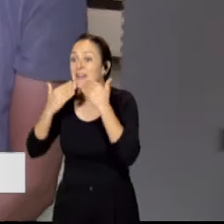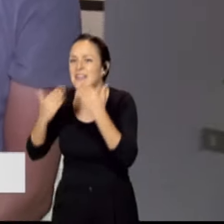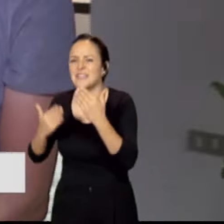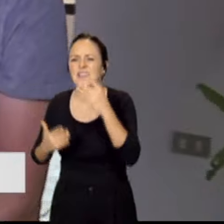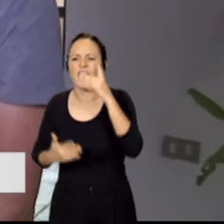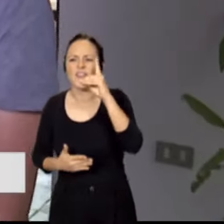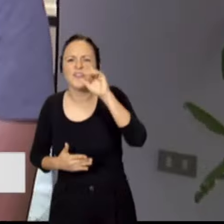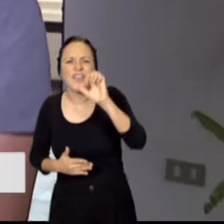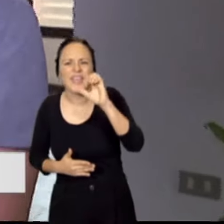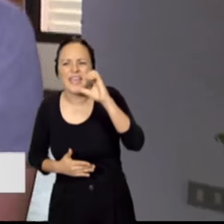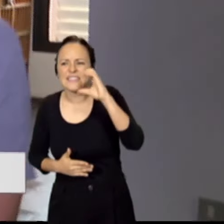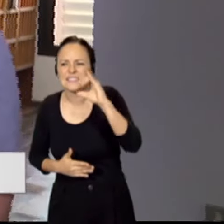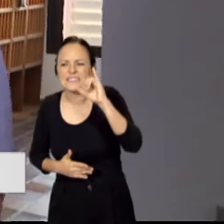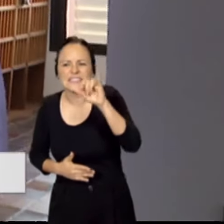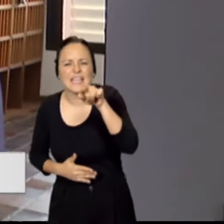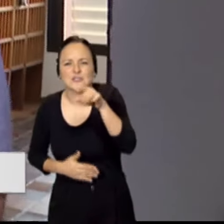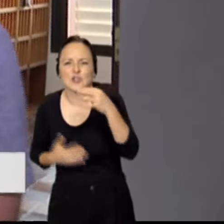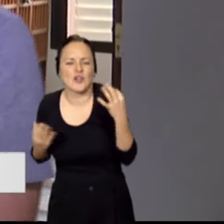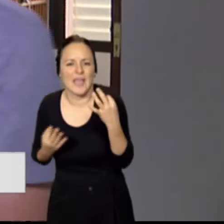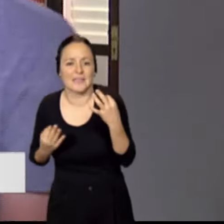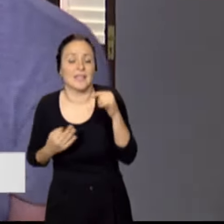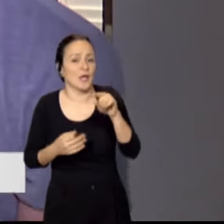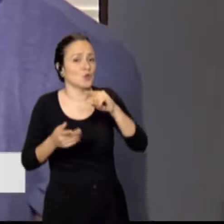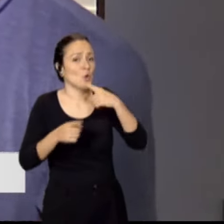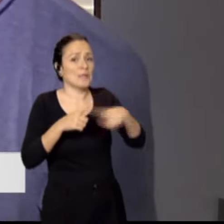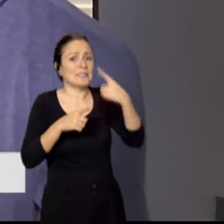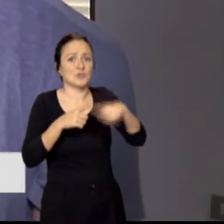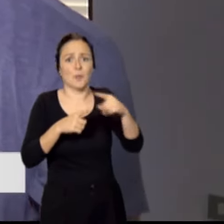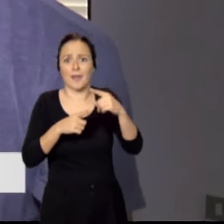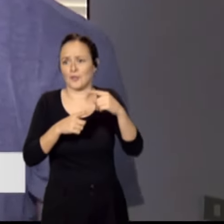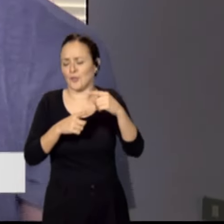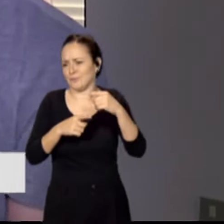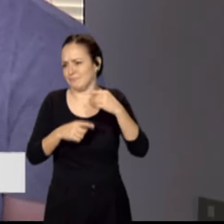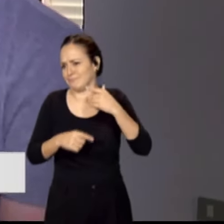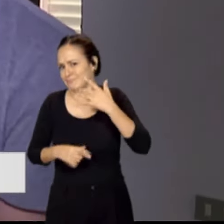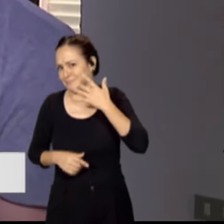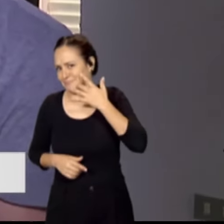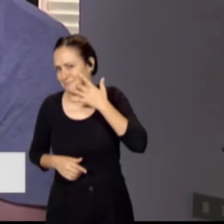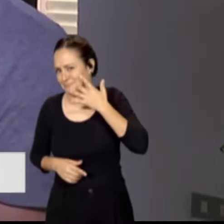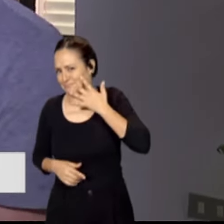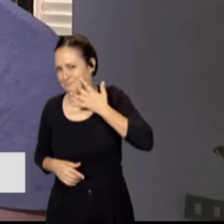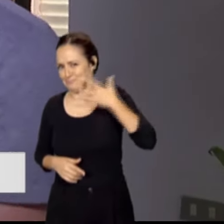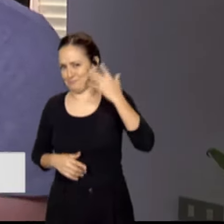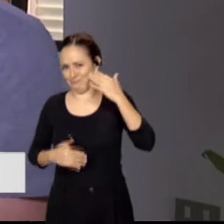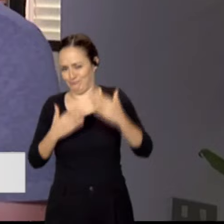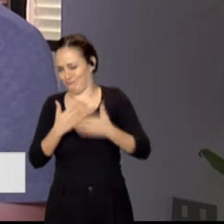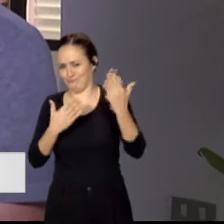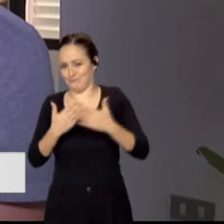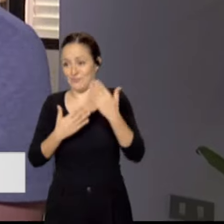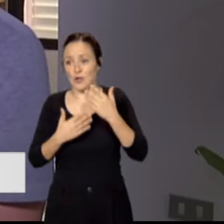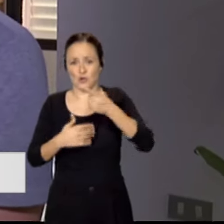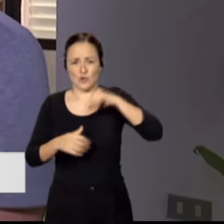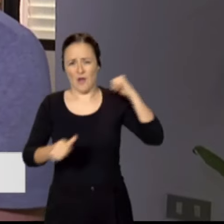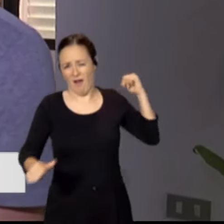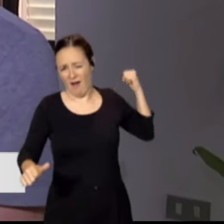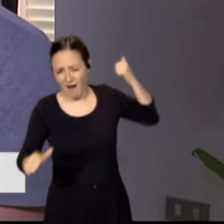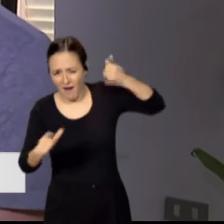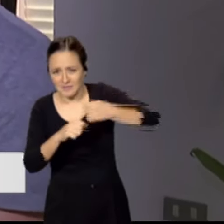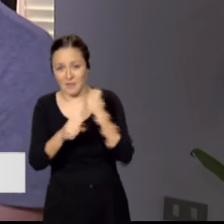Qué es el Desi el Desi es un instrumento revolucionario eh que bueno llevamos 10 años trabajando en ello es una maravilla de la